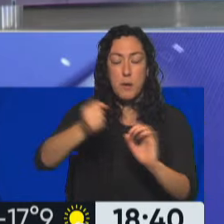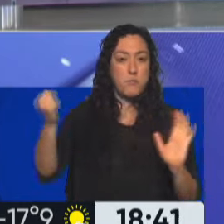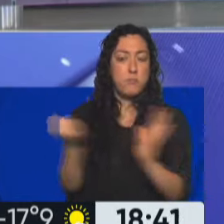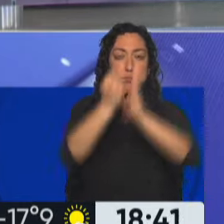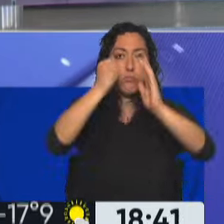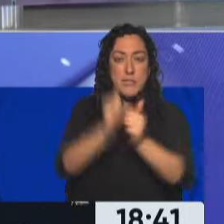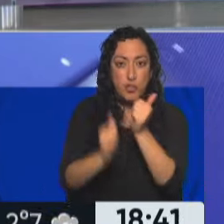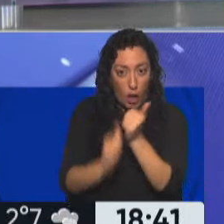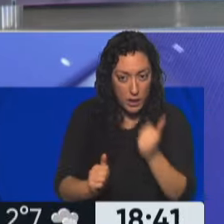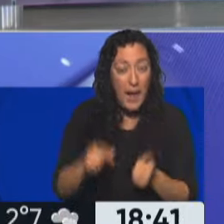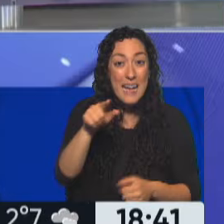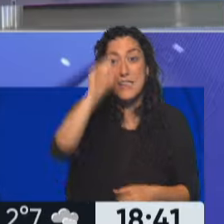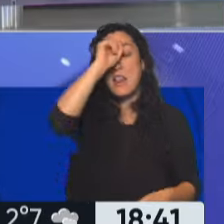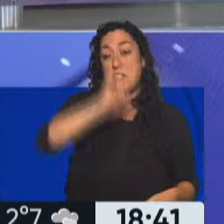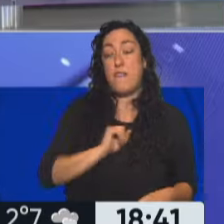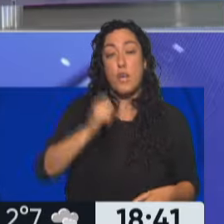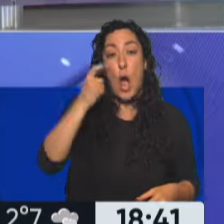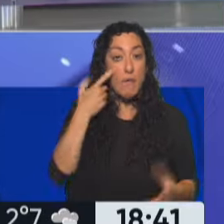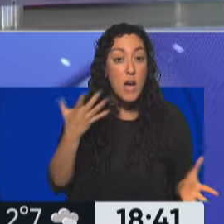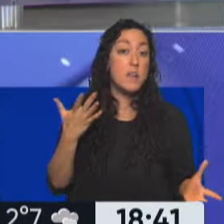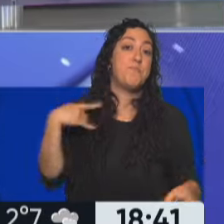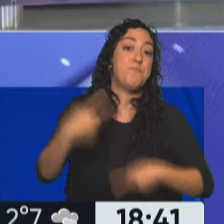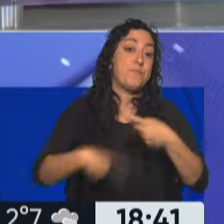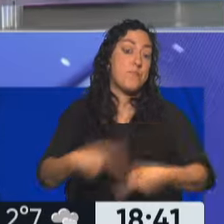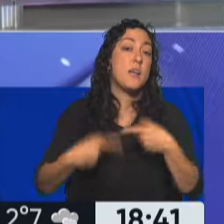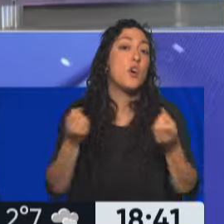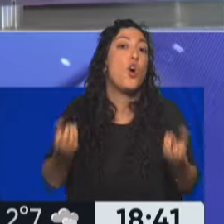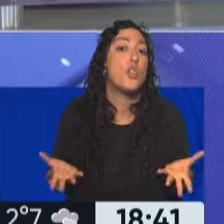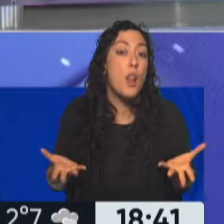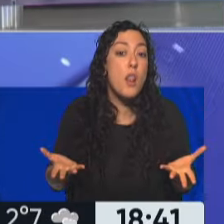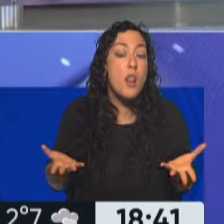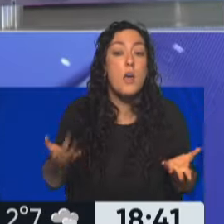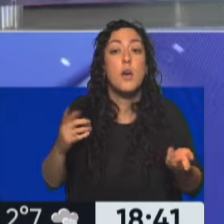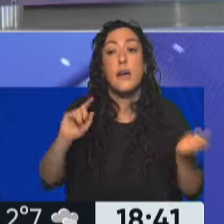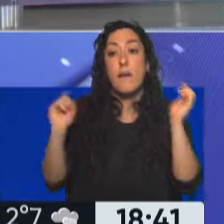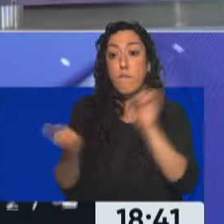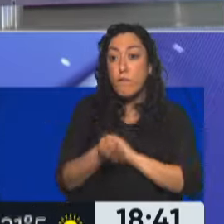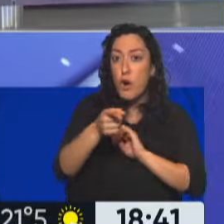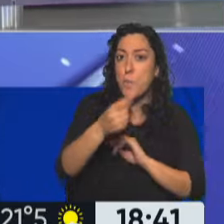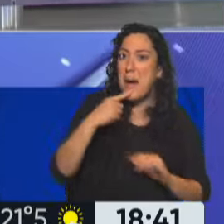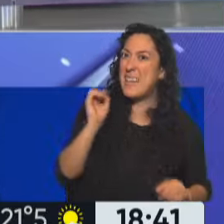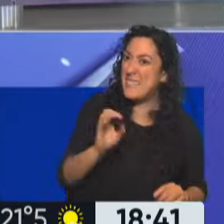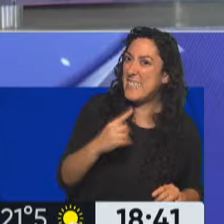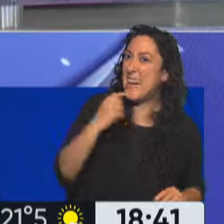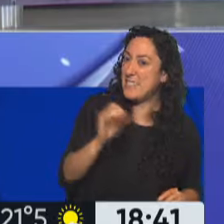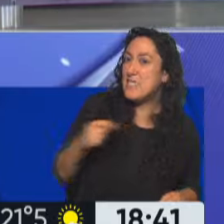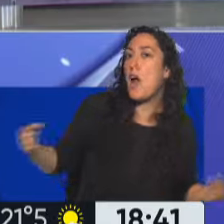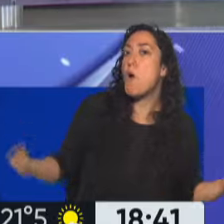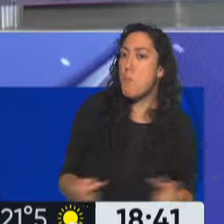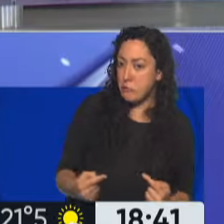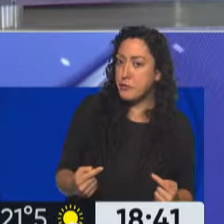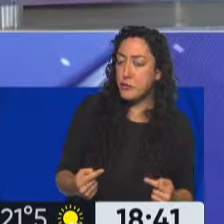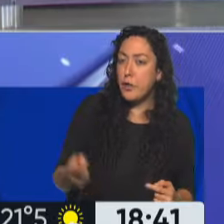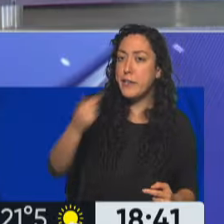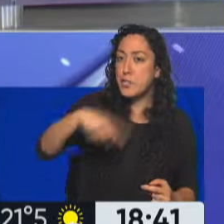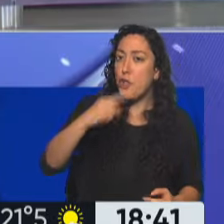también uno de los desafíos de ver cómo avanza en ese sentido esta reforma que generó muchas críticas en la oposición, que sostienen